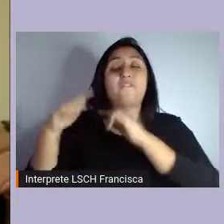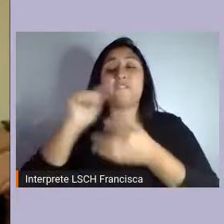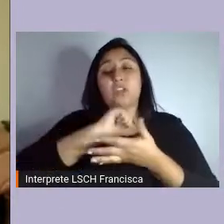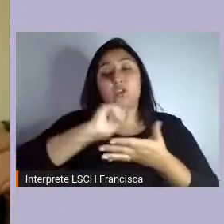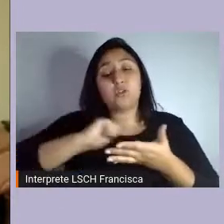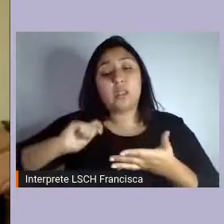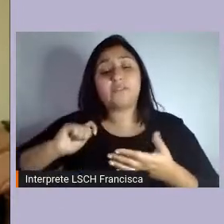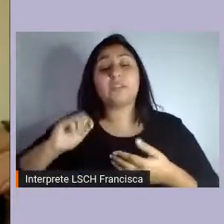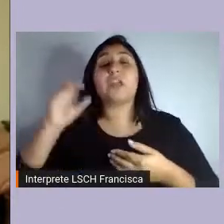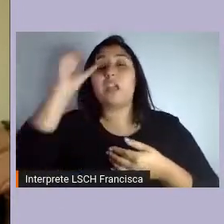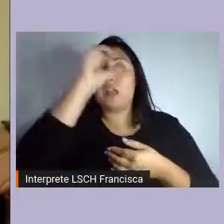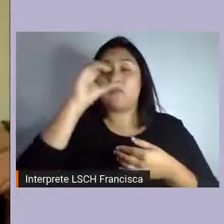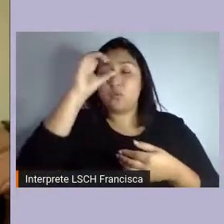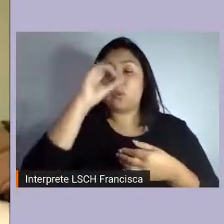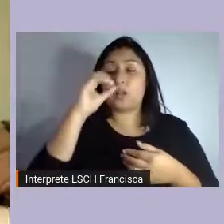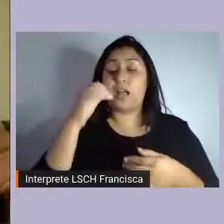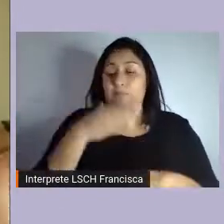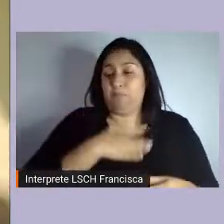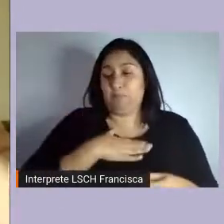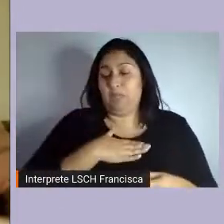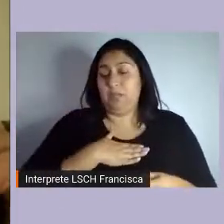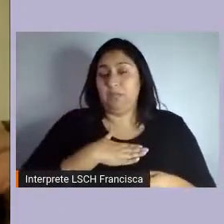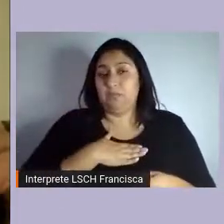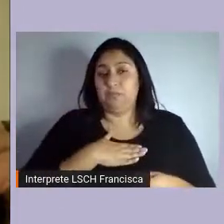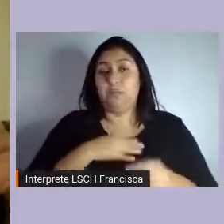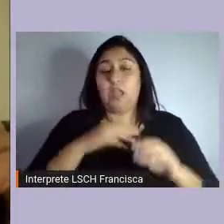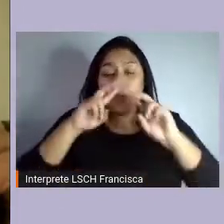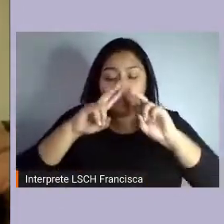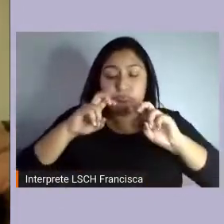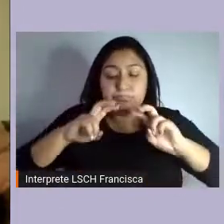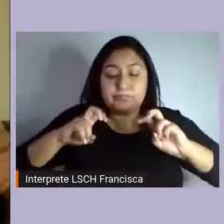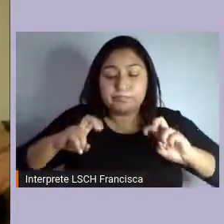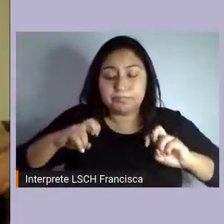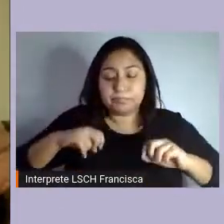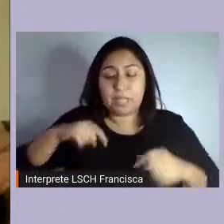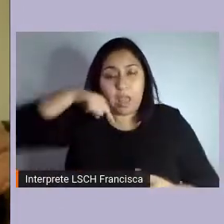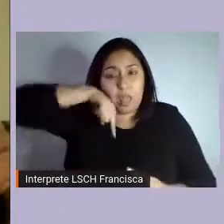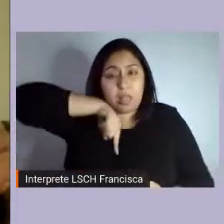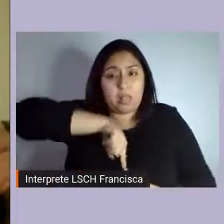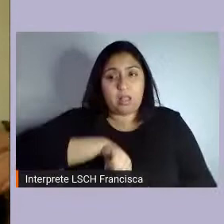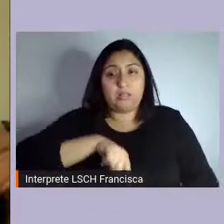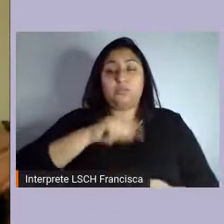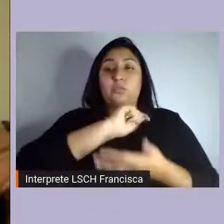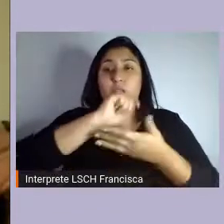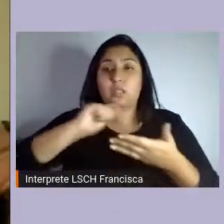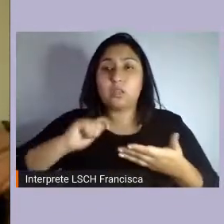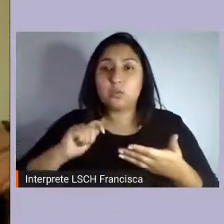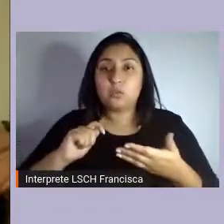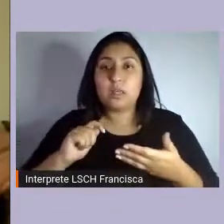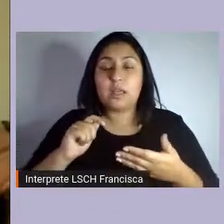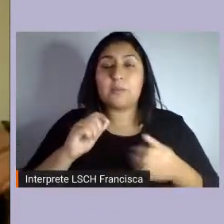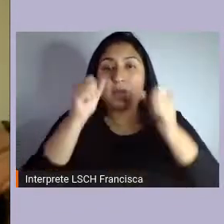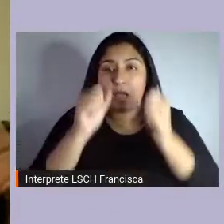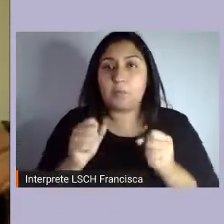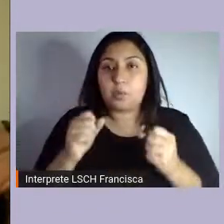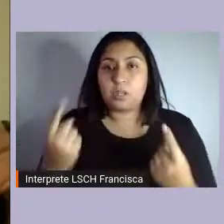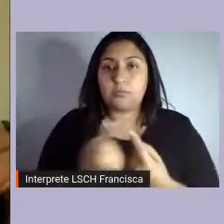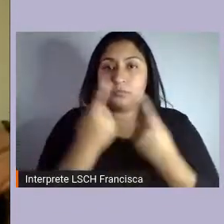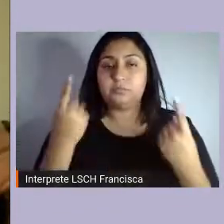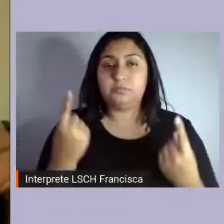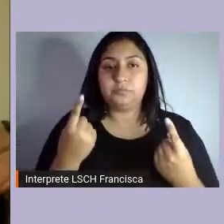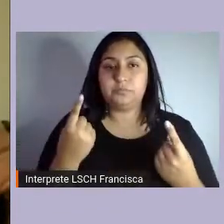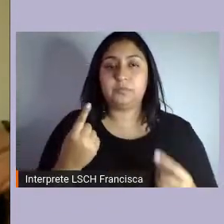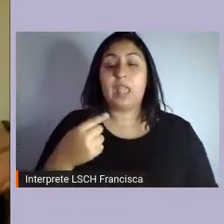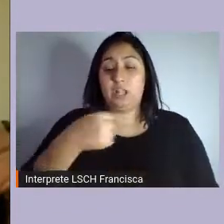búsqueda de ese sí mismo. Es una búsqueda y escarbar con la escritura misma para encontrar a ese yo que yo